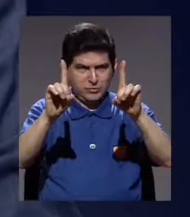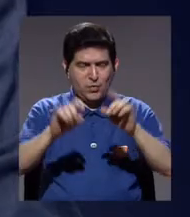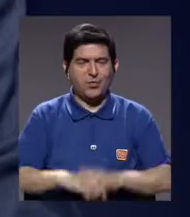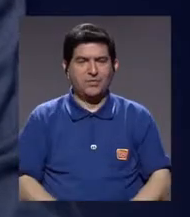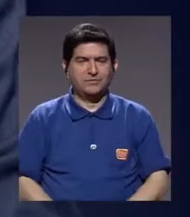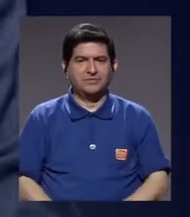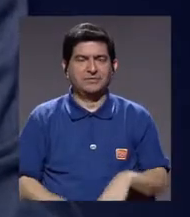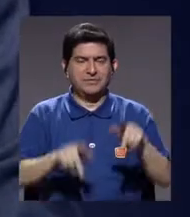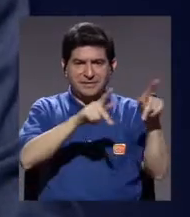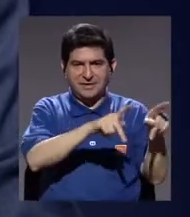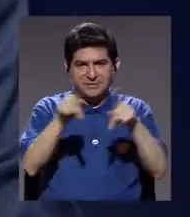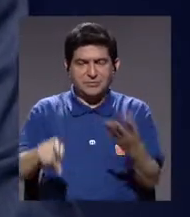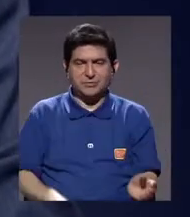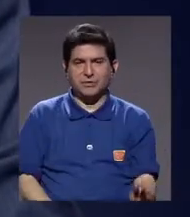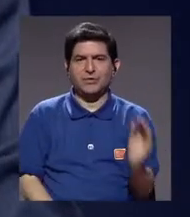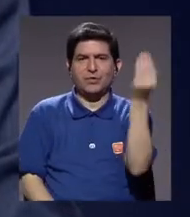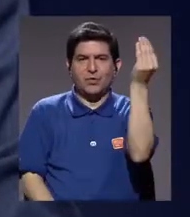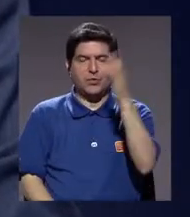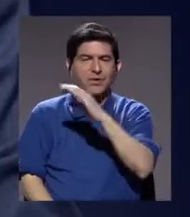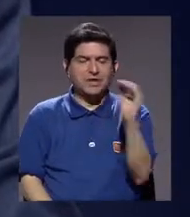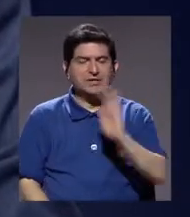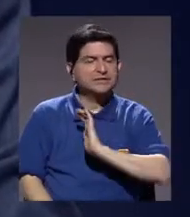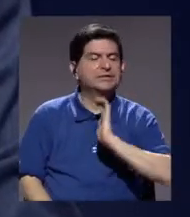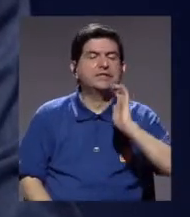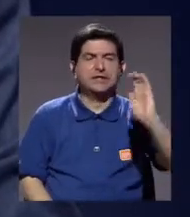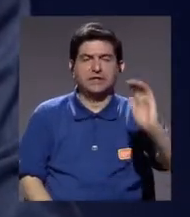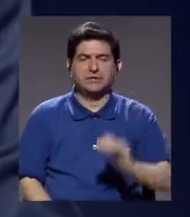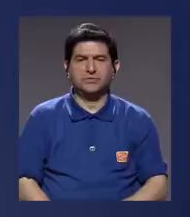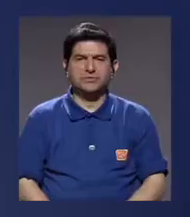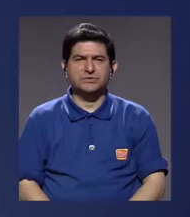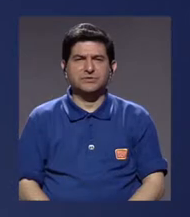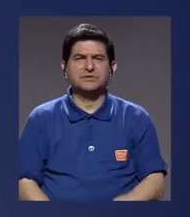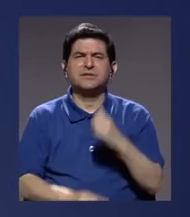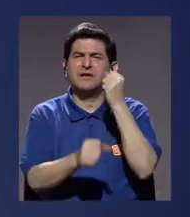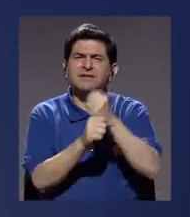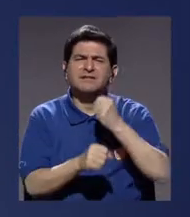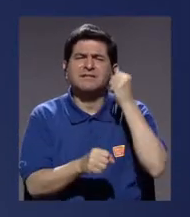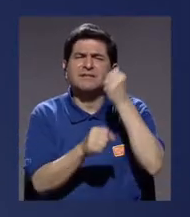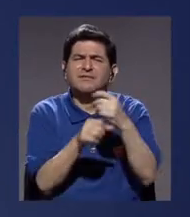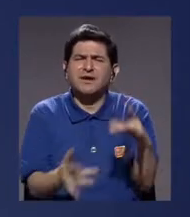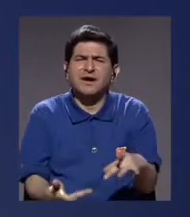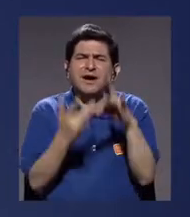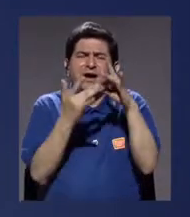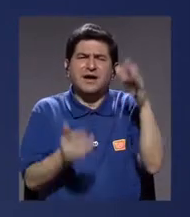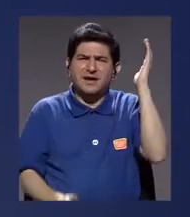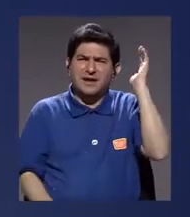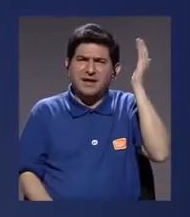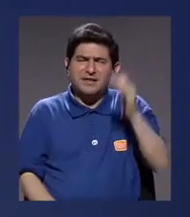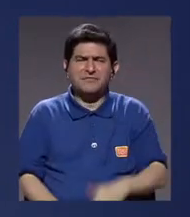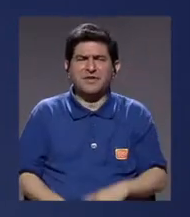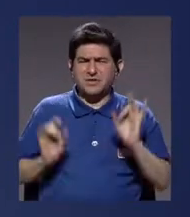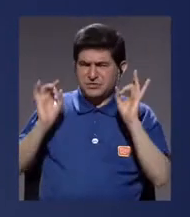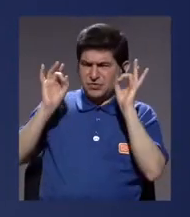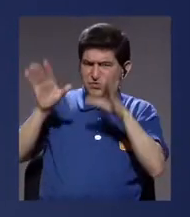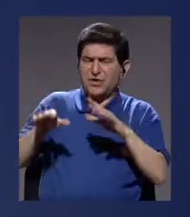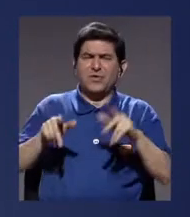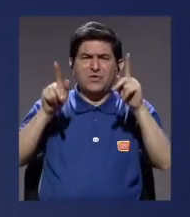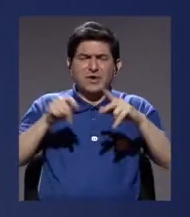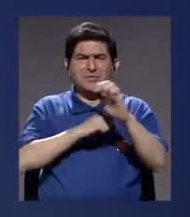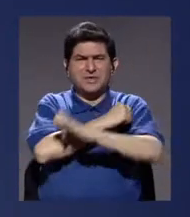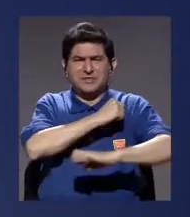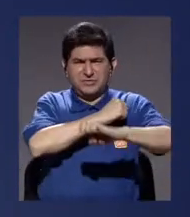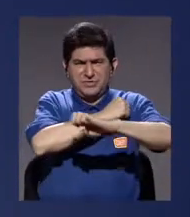por ejemplo, de los jóvenes y los niños. ¿Cómo han logrado trabajar sobre todo los discursos xenófobos? Porque